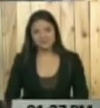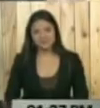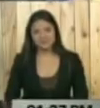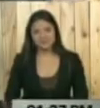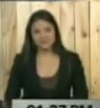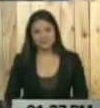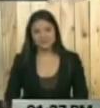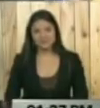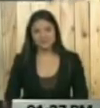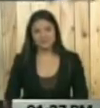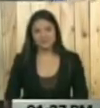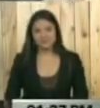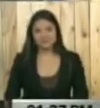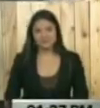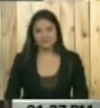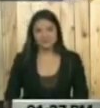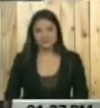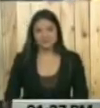De manera...